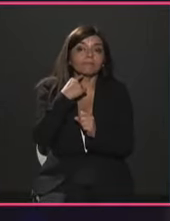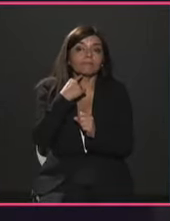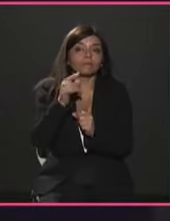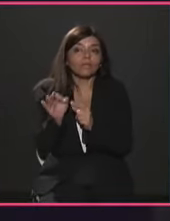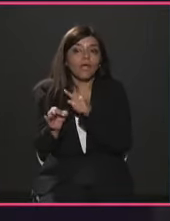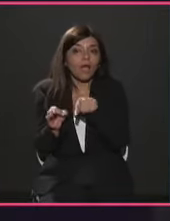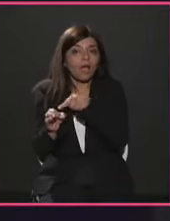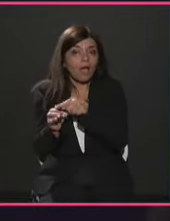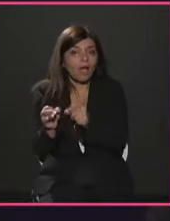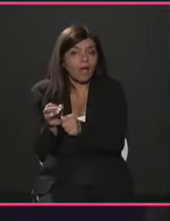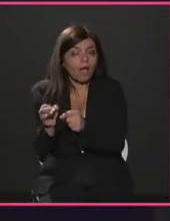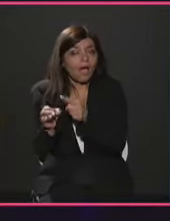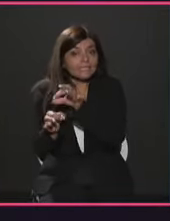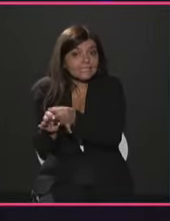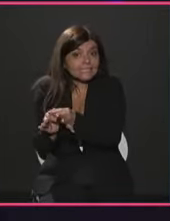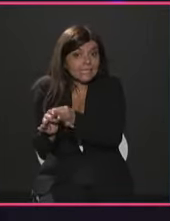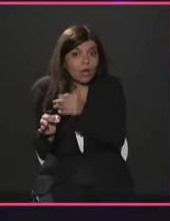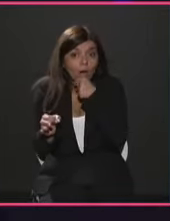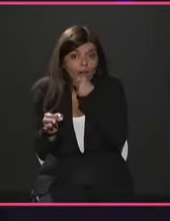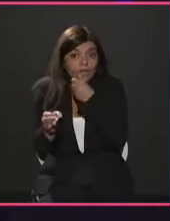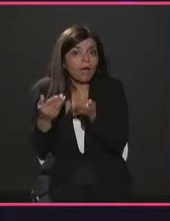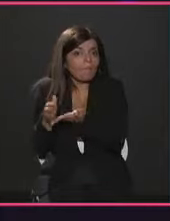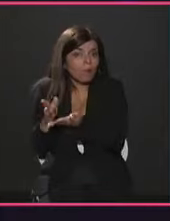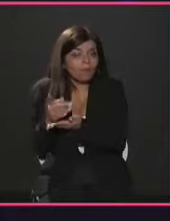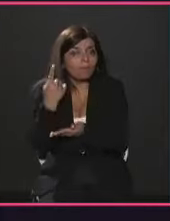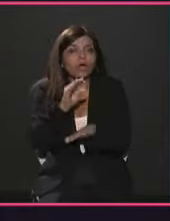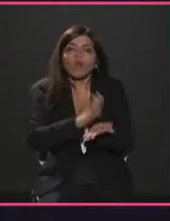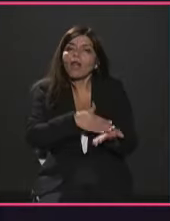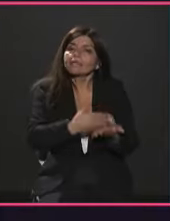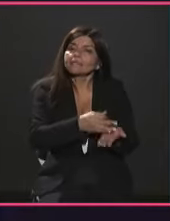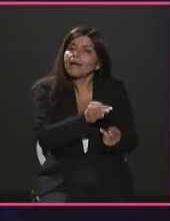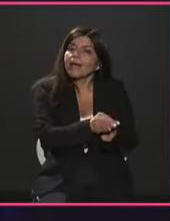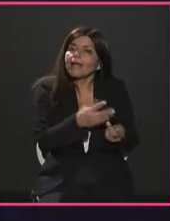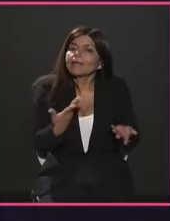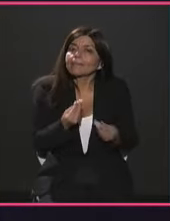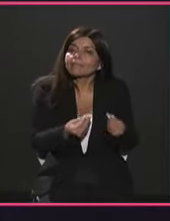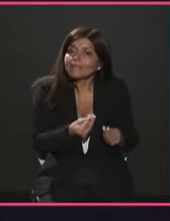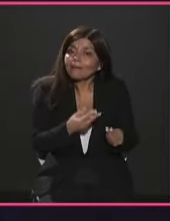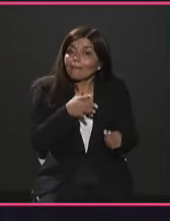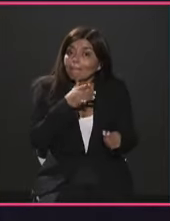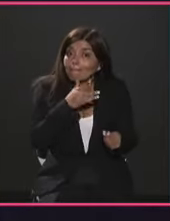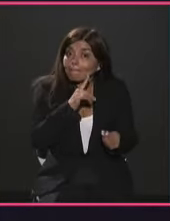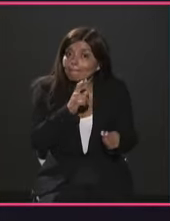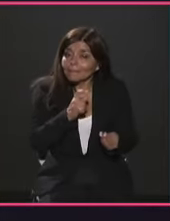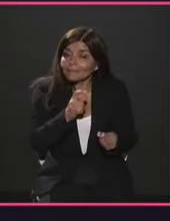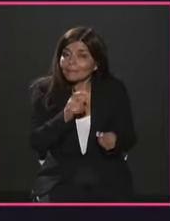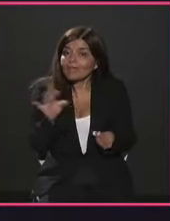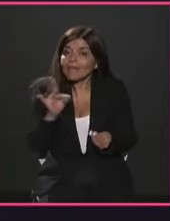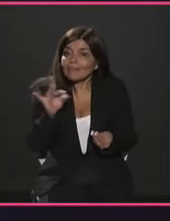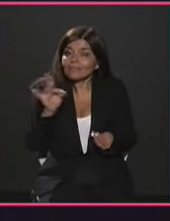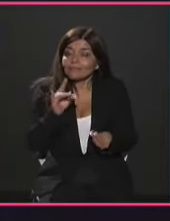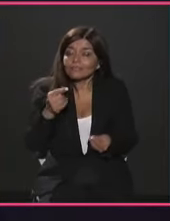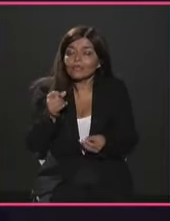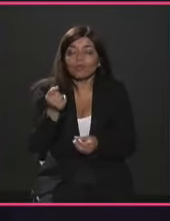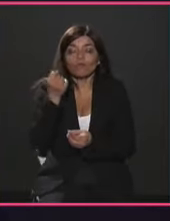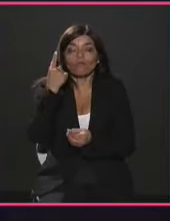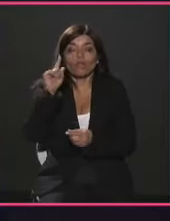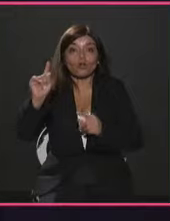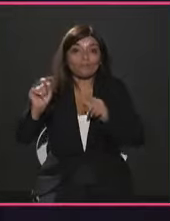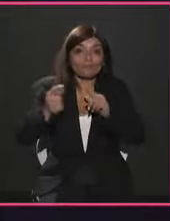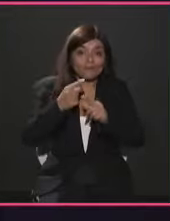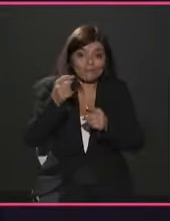las células normales y en todo procedimiento en todo proceso de descubrimiento de fármacos Es normal que los primeros compuestos